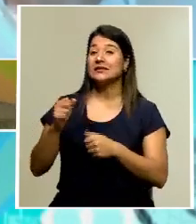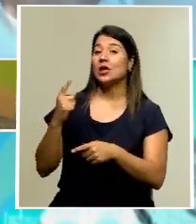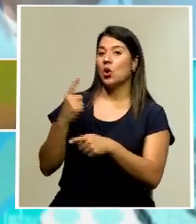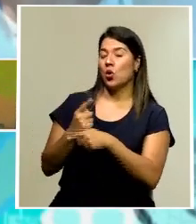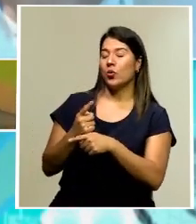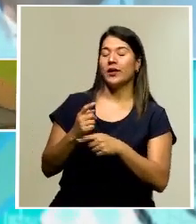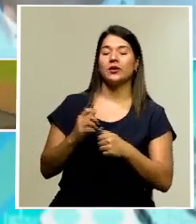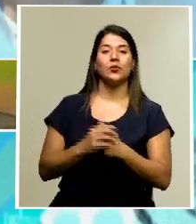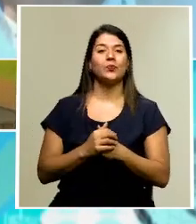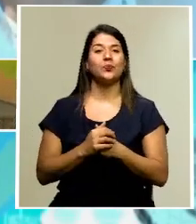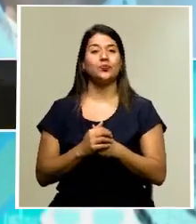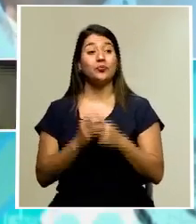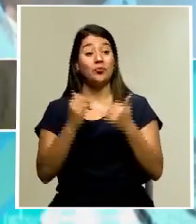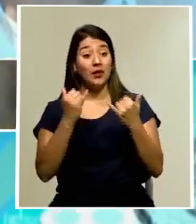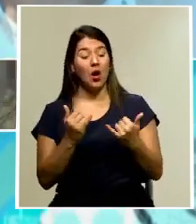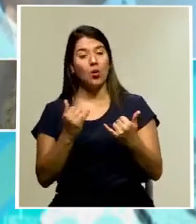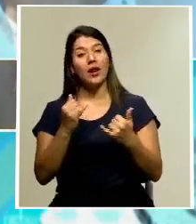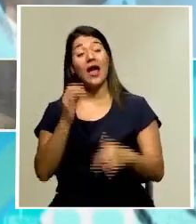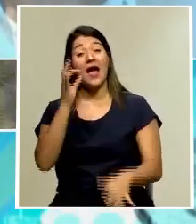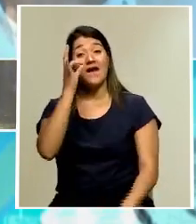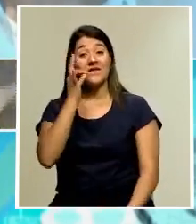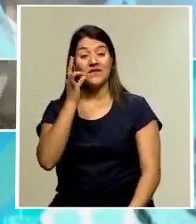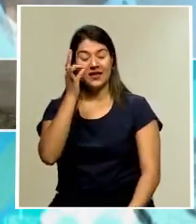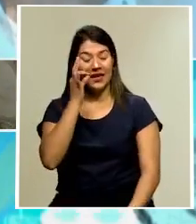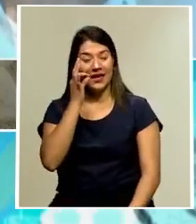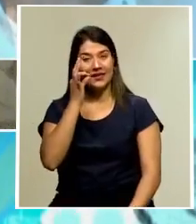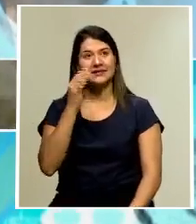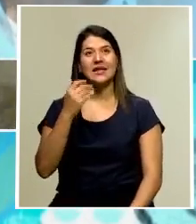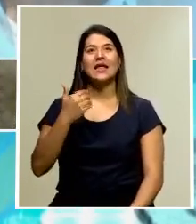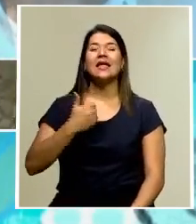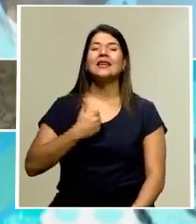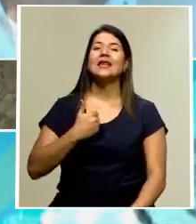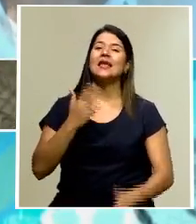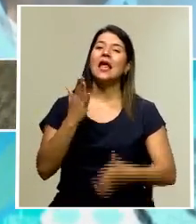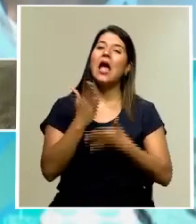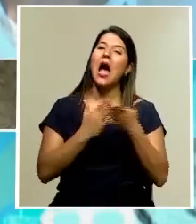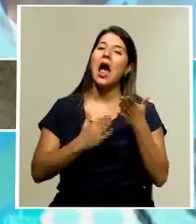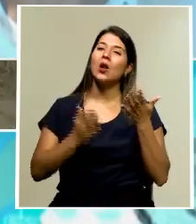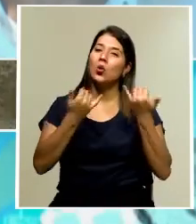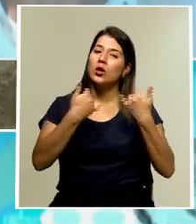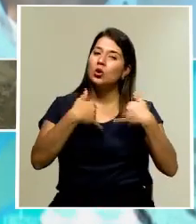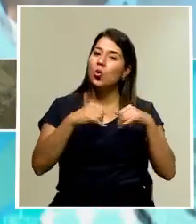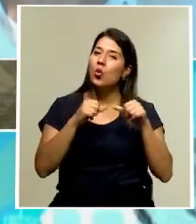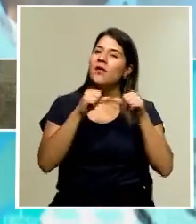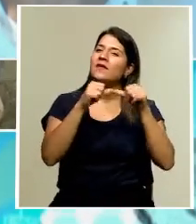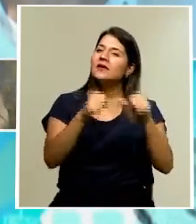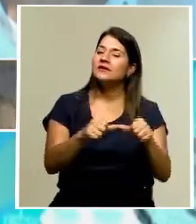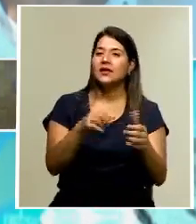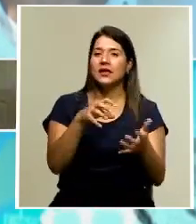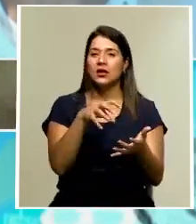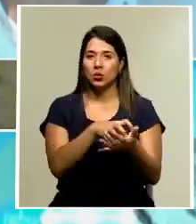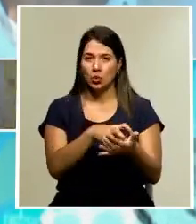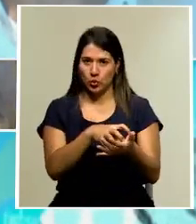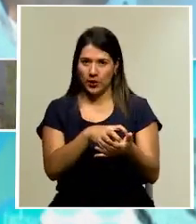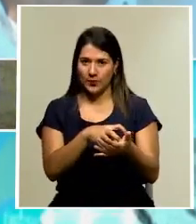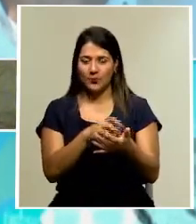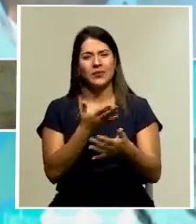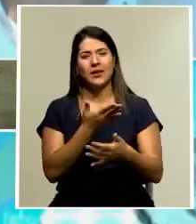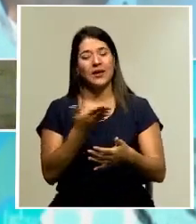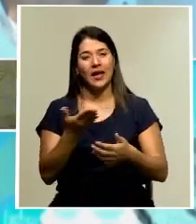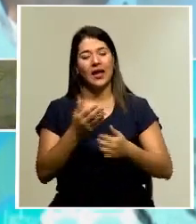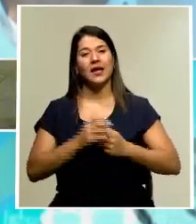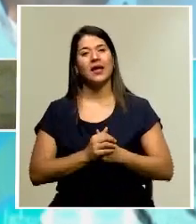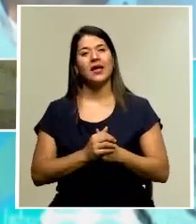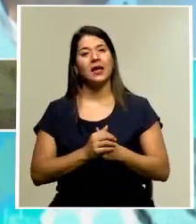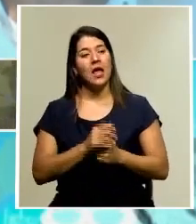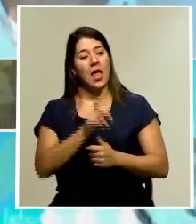esta candidatura de Figueres, hay un elemento que se mantiene todavía en incógnita, y es que su figura